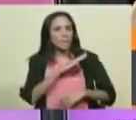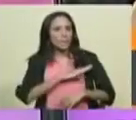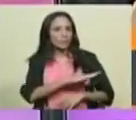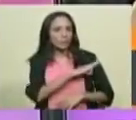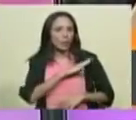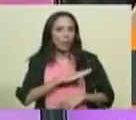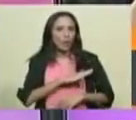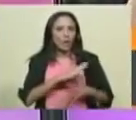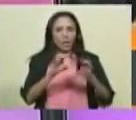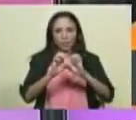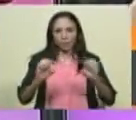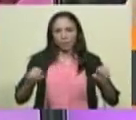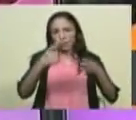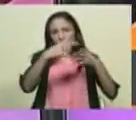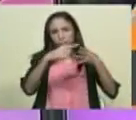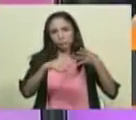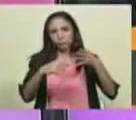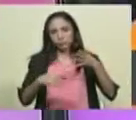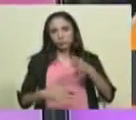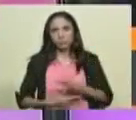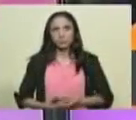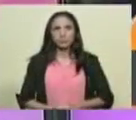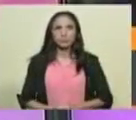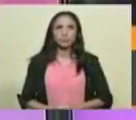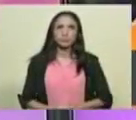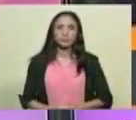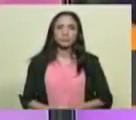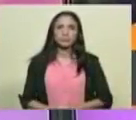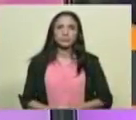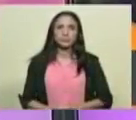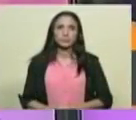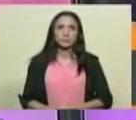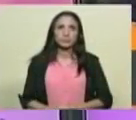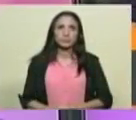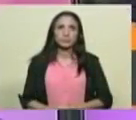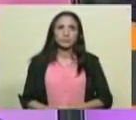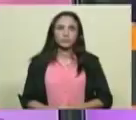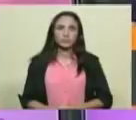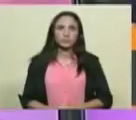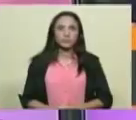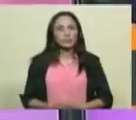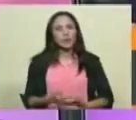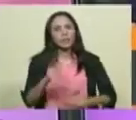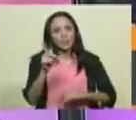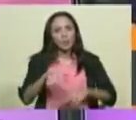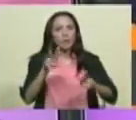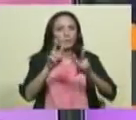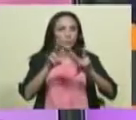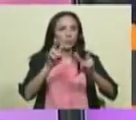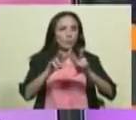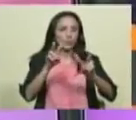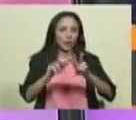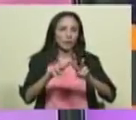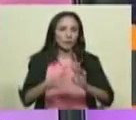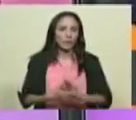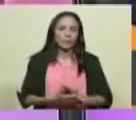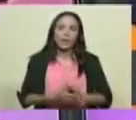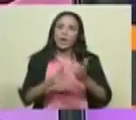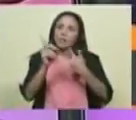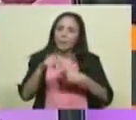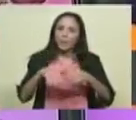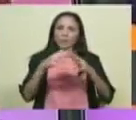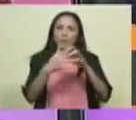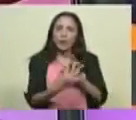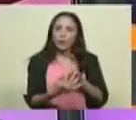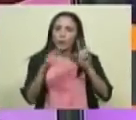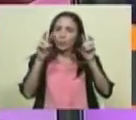Robinson, Misión Rivas, Misión Sucre. La atención de la vivienda a través de Barrio Nuevo, Barrio Tricolor,